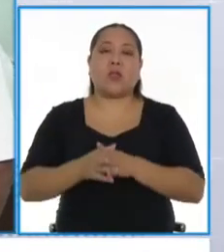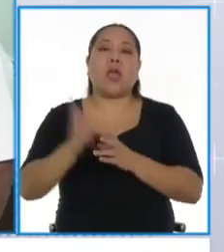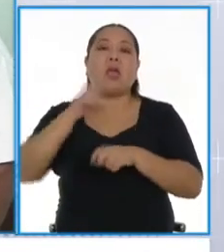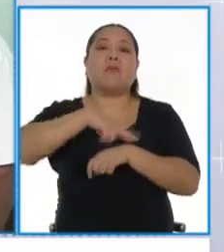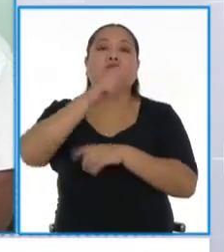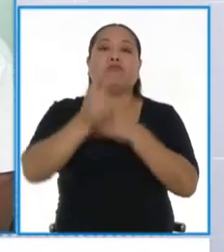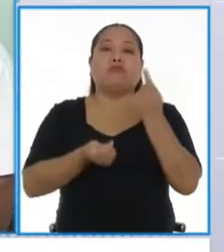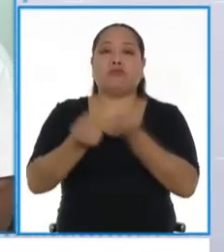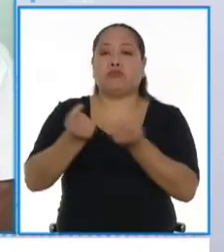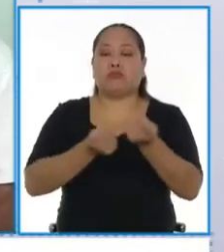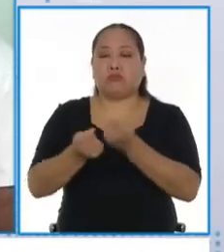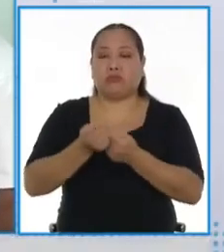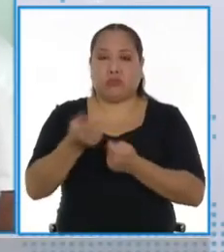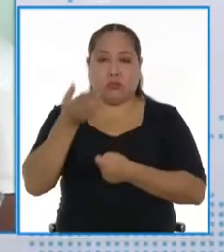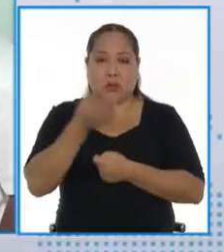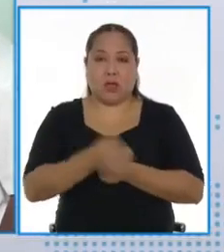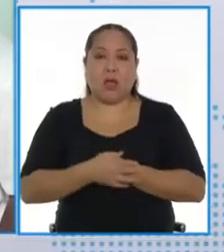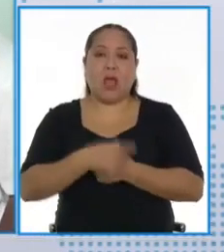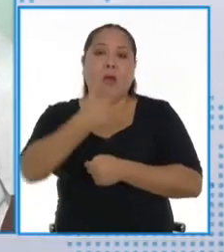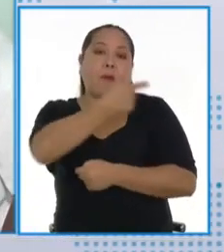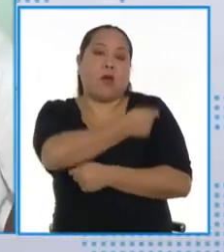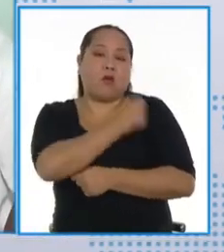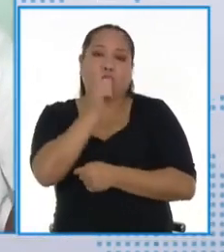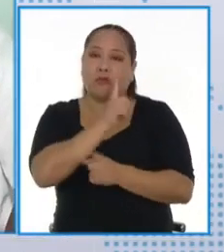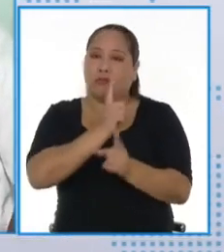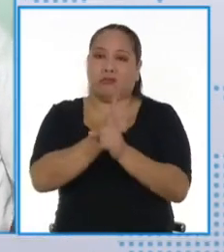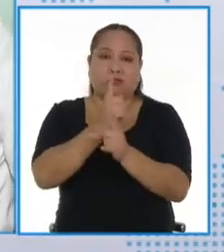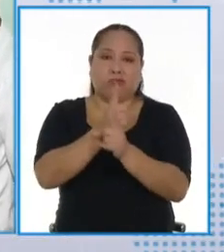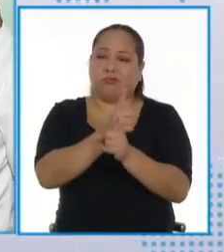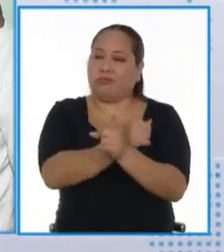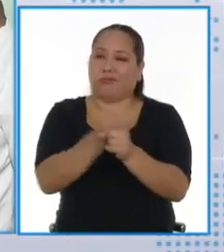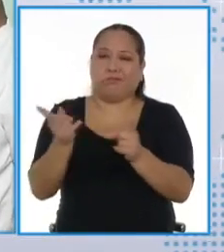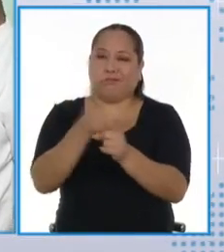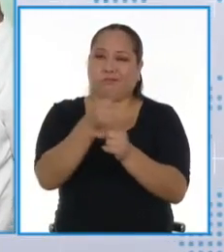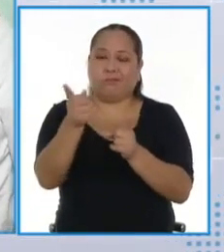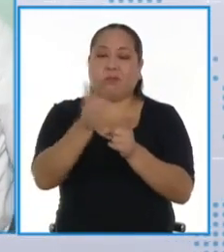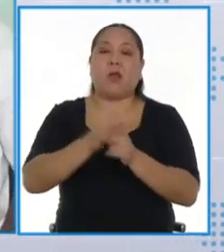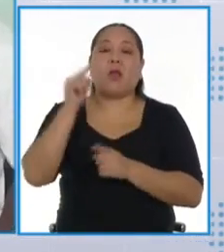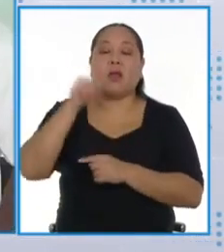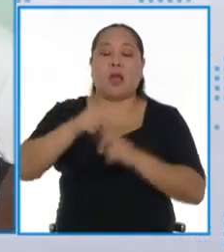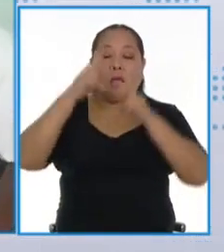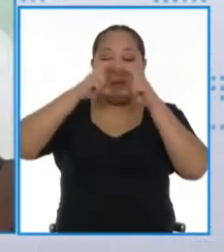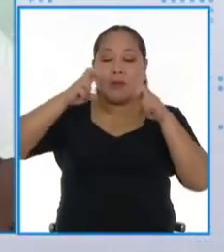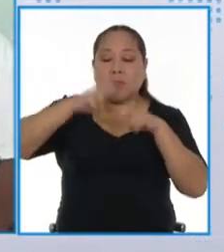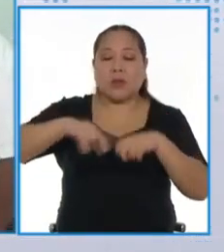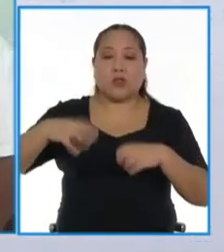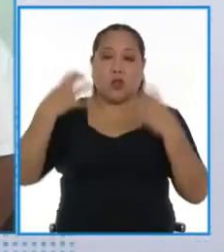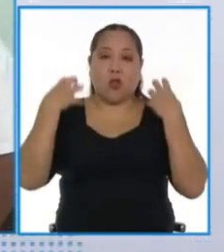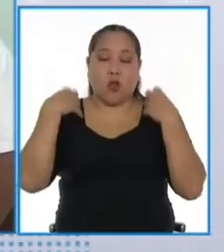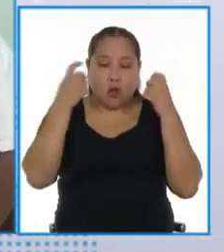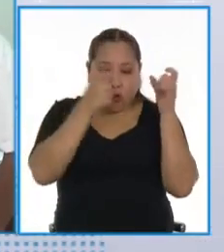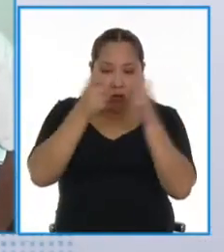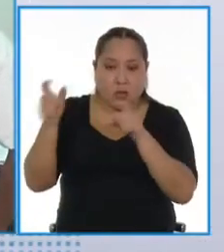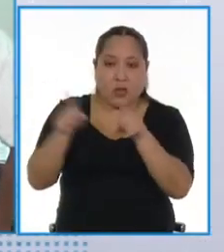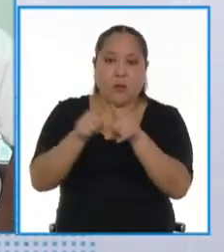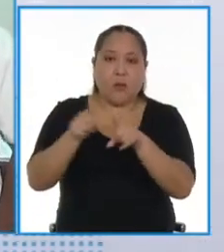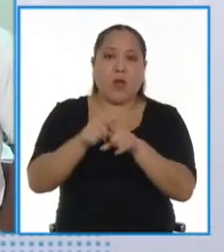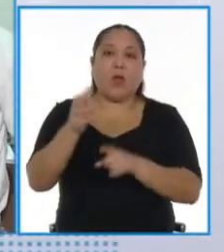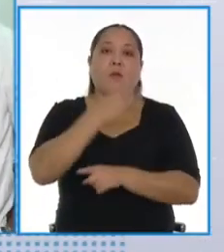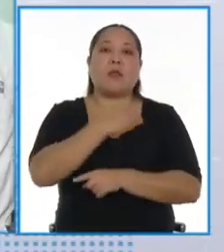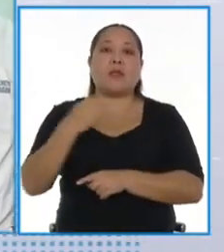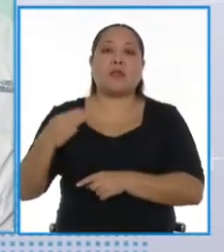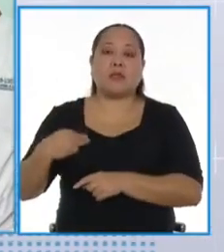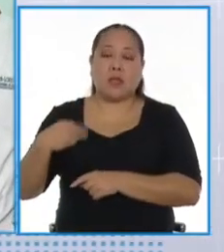regional. Fueron vacunados de manera informal, pero esto ya está en investigación por parte de Contraloría como también del Ministerio Público. Con